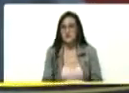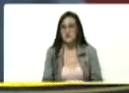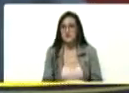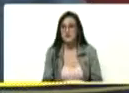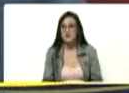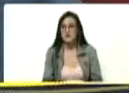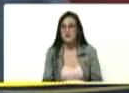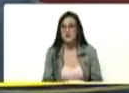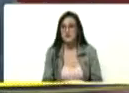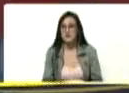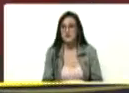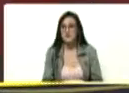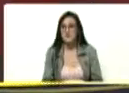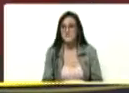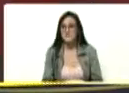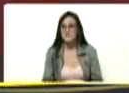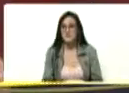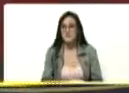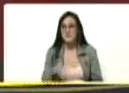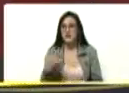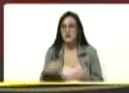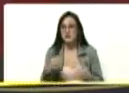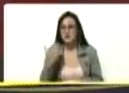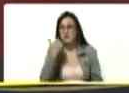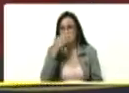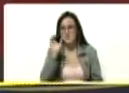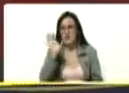son los yanquis. Ahí está la naturaleza del imperio,